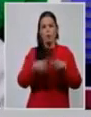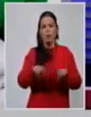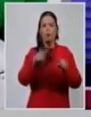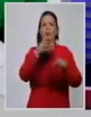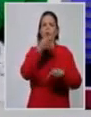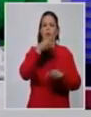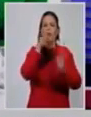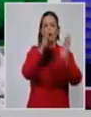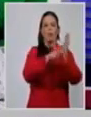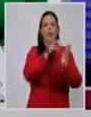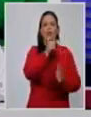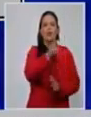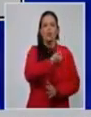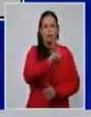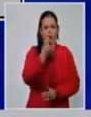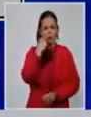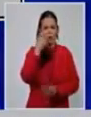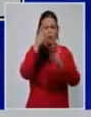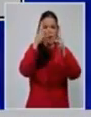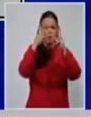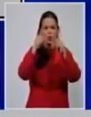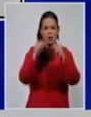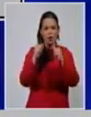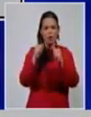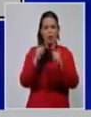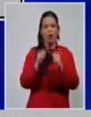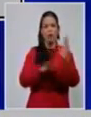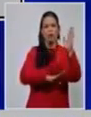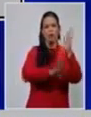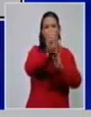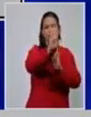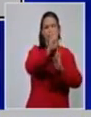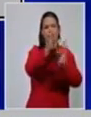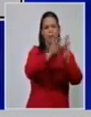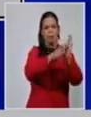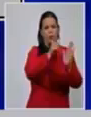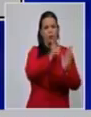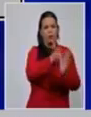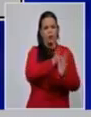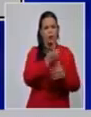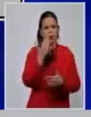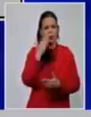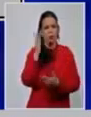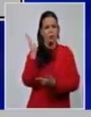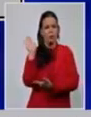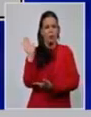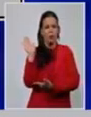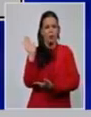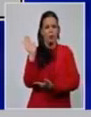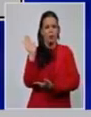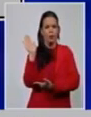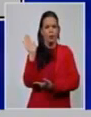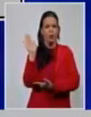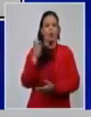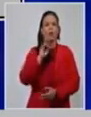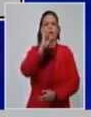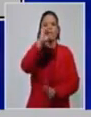diciembre, ahí ustedes pueden verla en el gráfico, son un total de